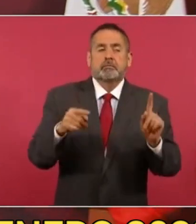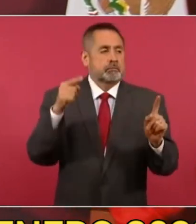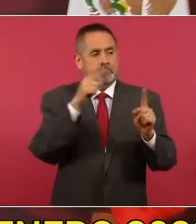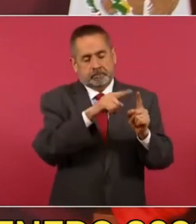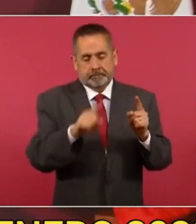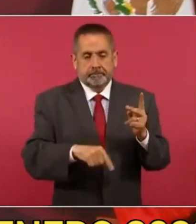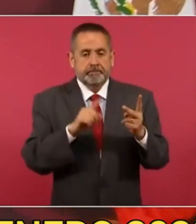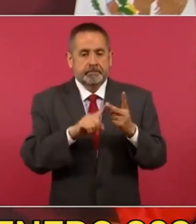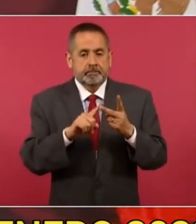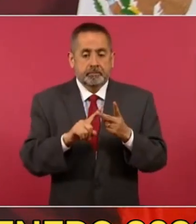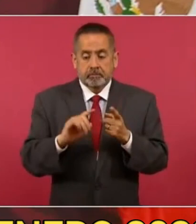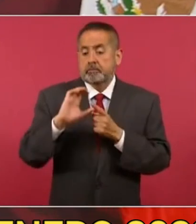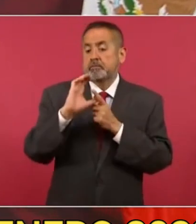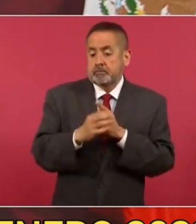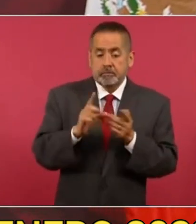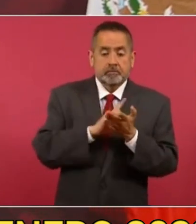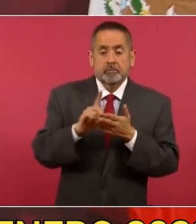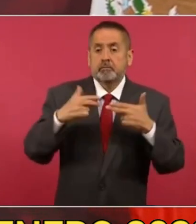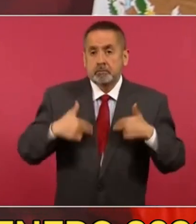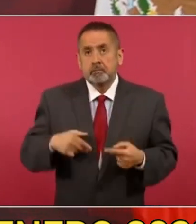las comisiones de derechos humanos,